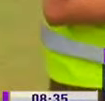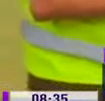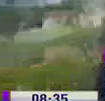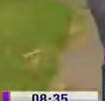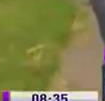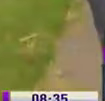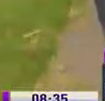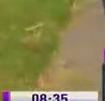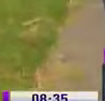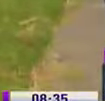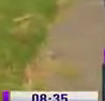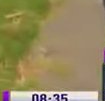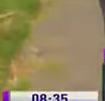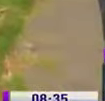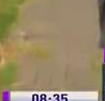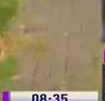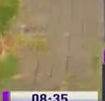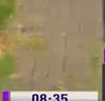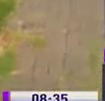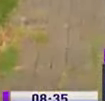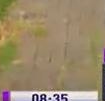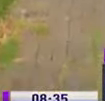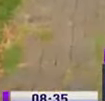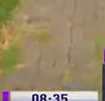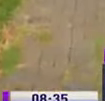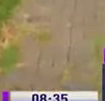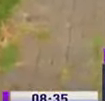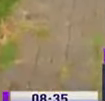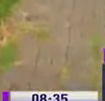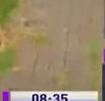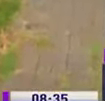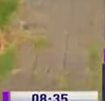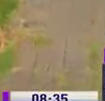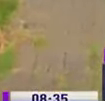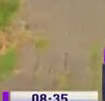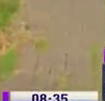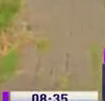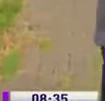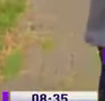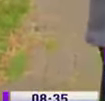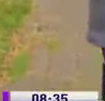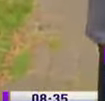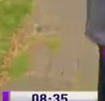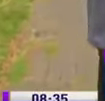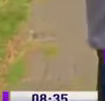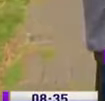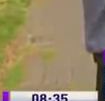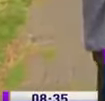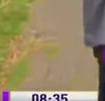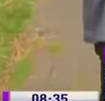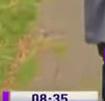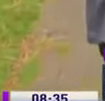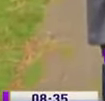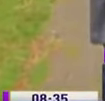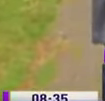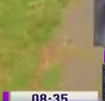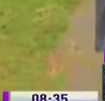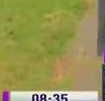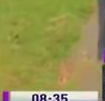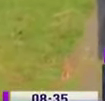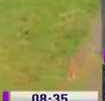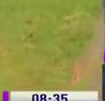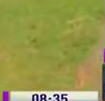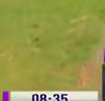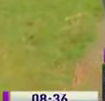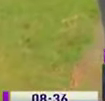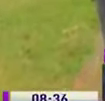Wow. Las fundas para el popó de su mascota. No, él no necesita. ¿No necesita? No, solo se le carga marcado. No se le puede dejar aquí muchos